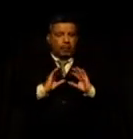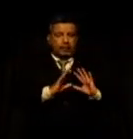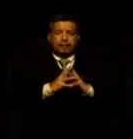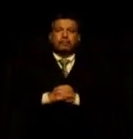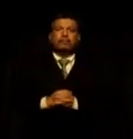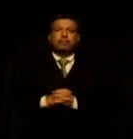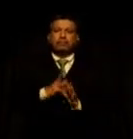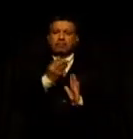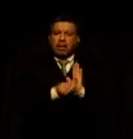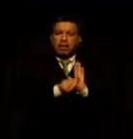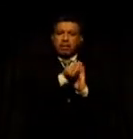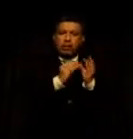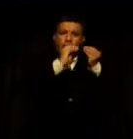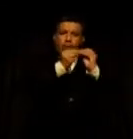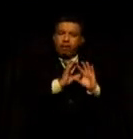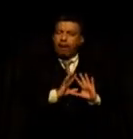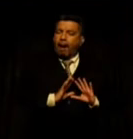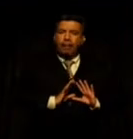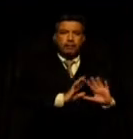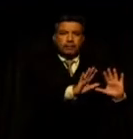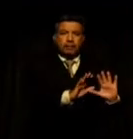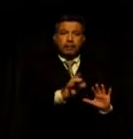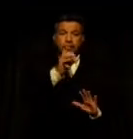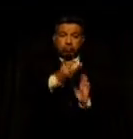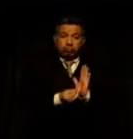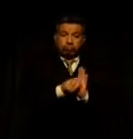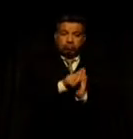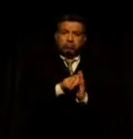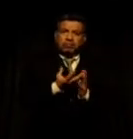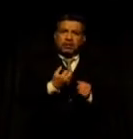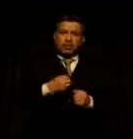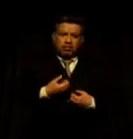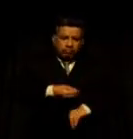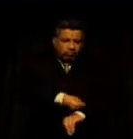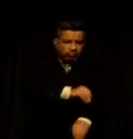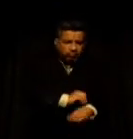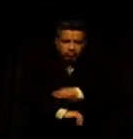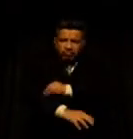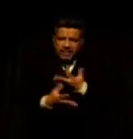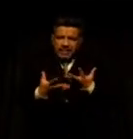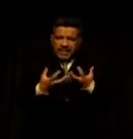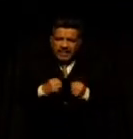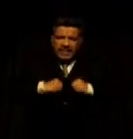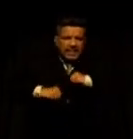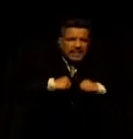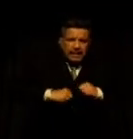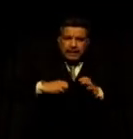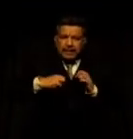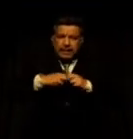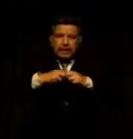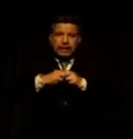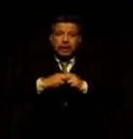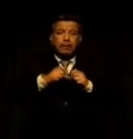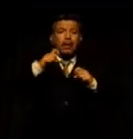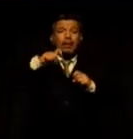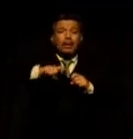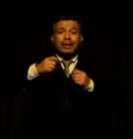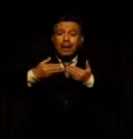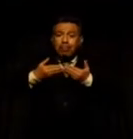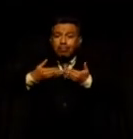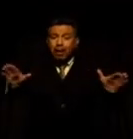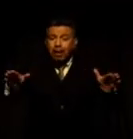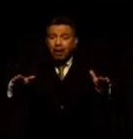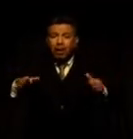emprendimiento también ocurre así el emprendedor tiene tiene ímpetu tiene ganas quiere pero necesita que le habiliten la